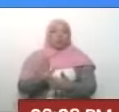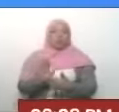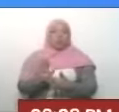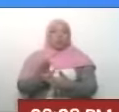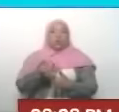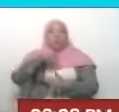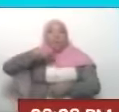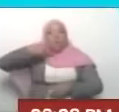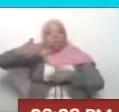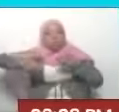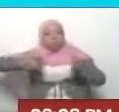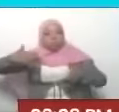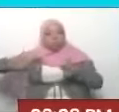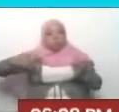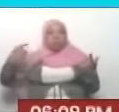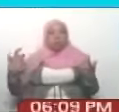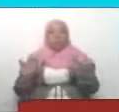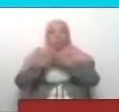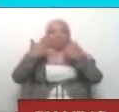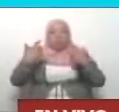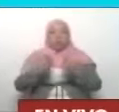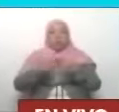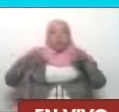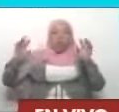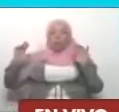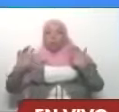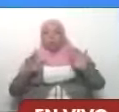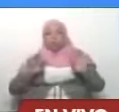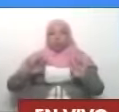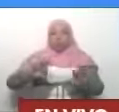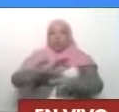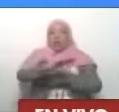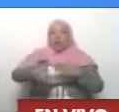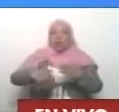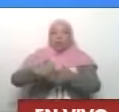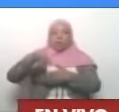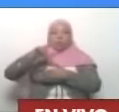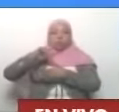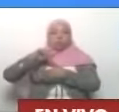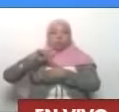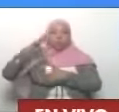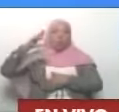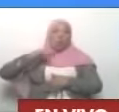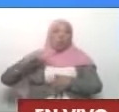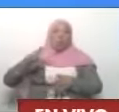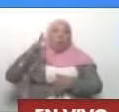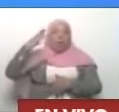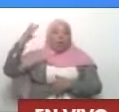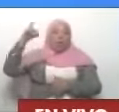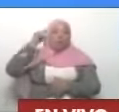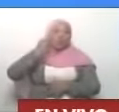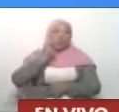armas que con el ejército liberó toda América. El gran Bolívar, el gran Sucre.